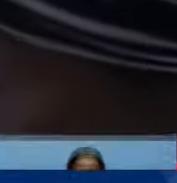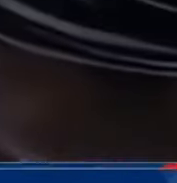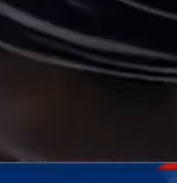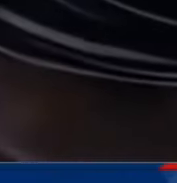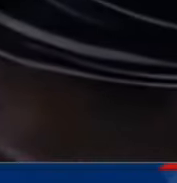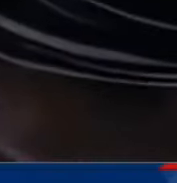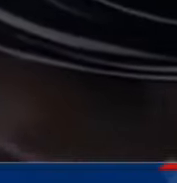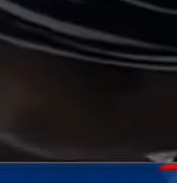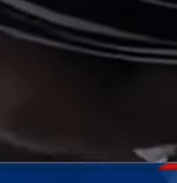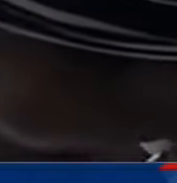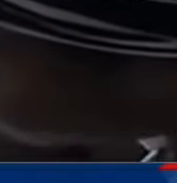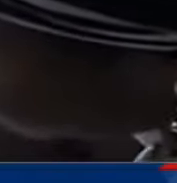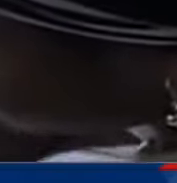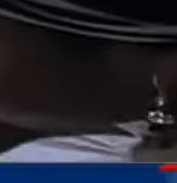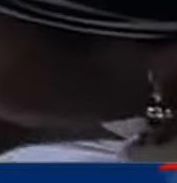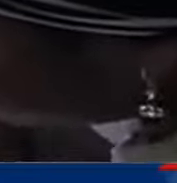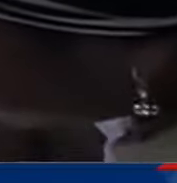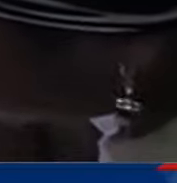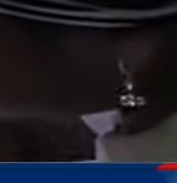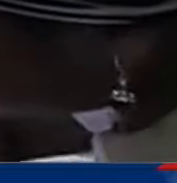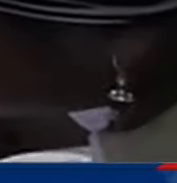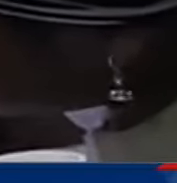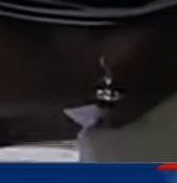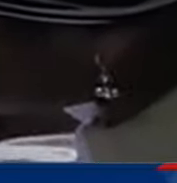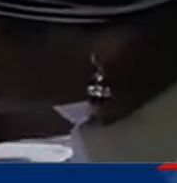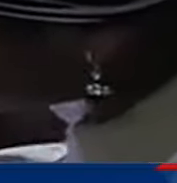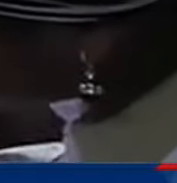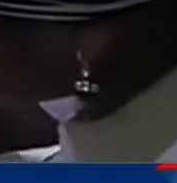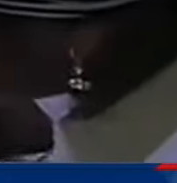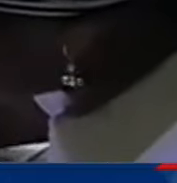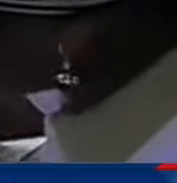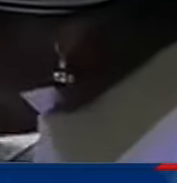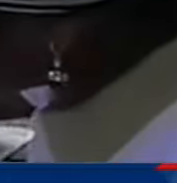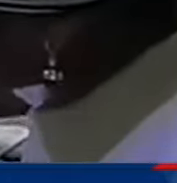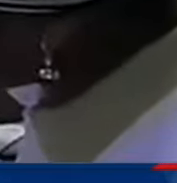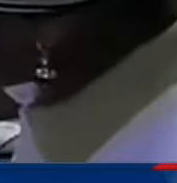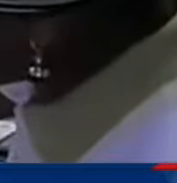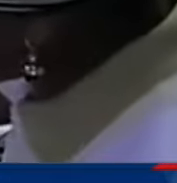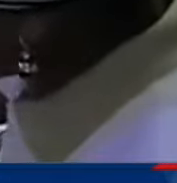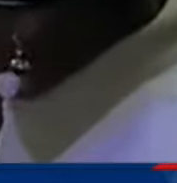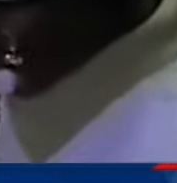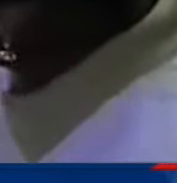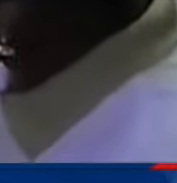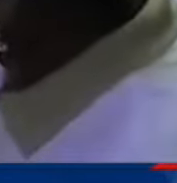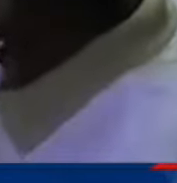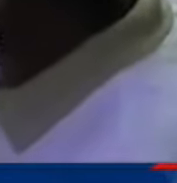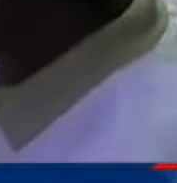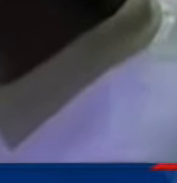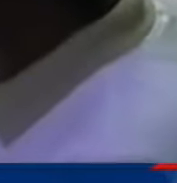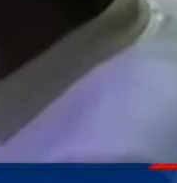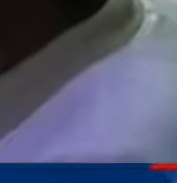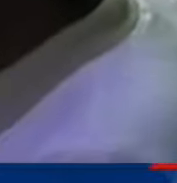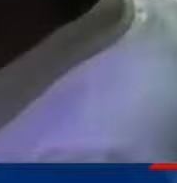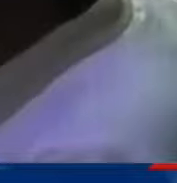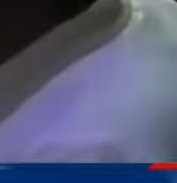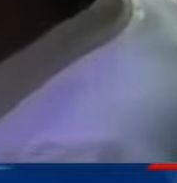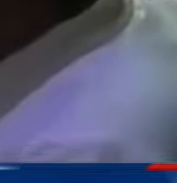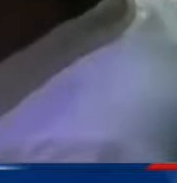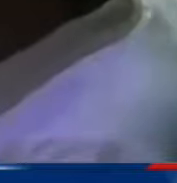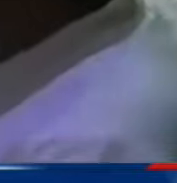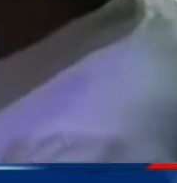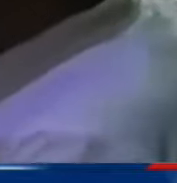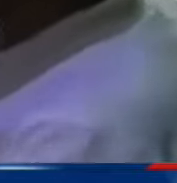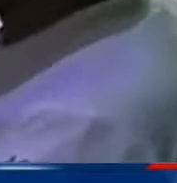contiene un centro de documentación único en su estilo, incluso en Venezuela, que tiene más